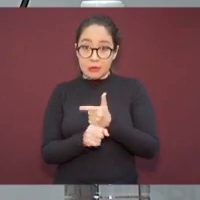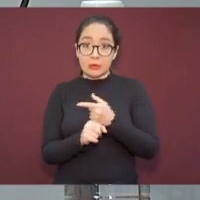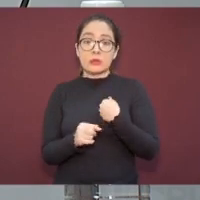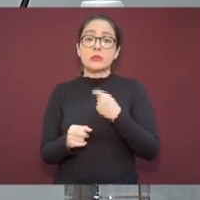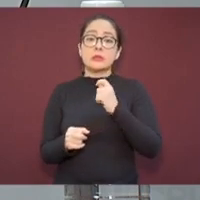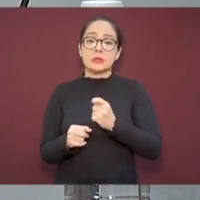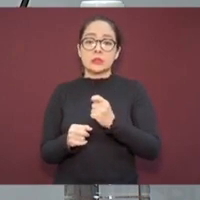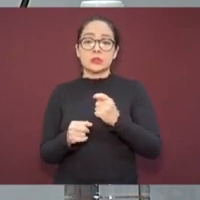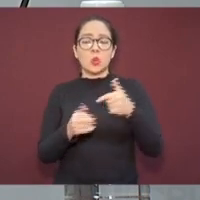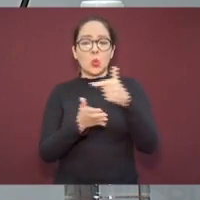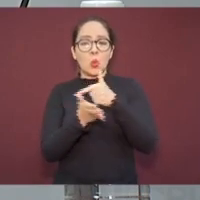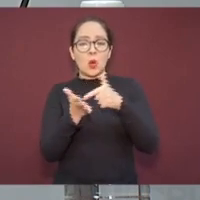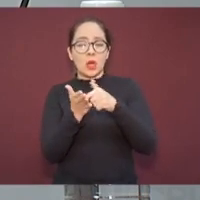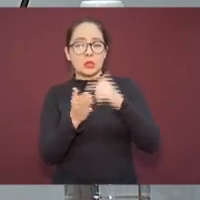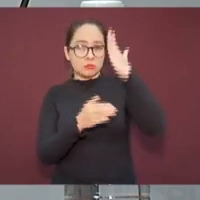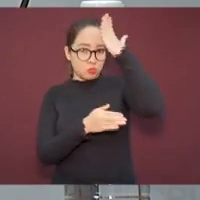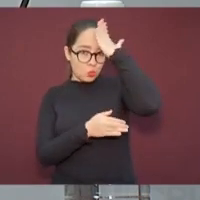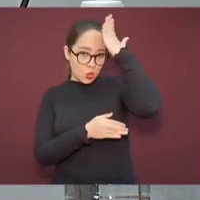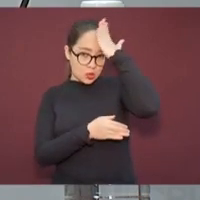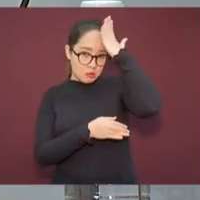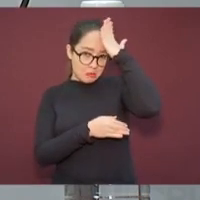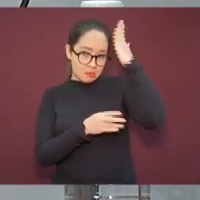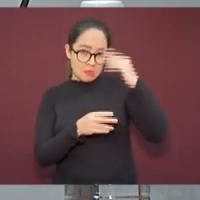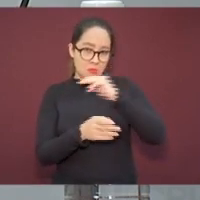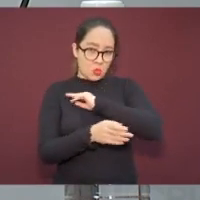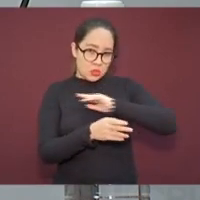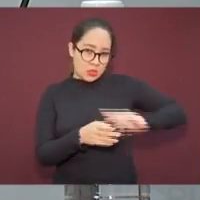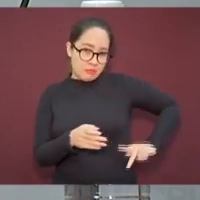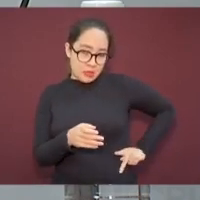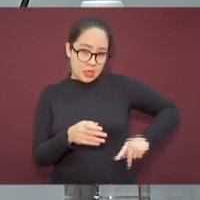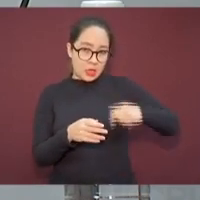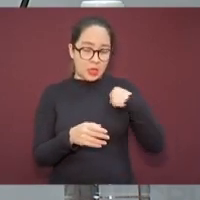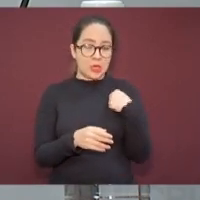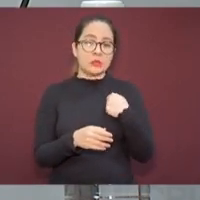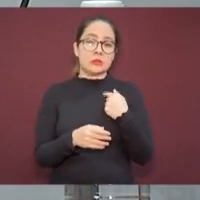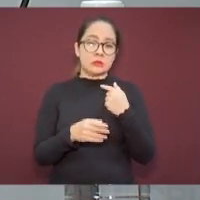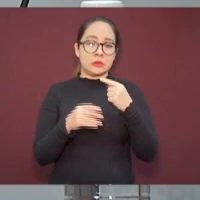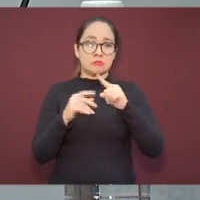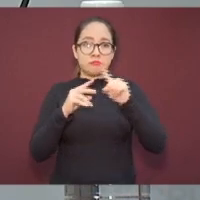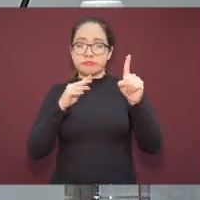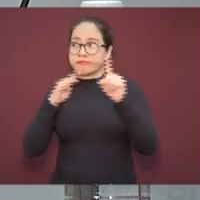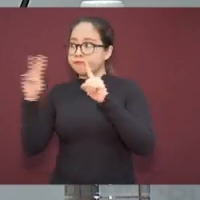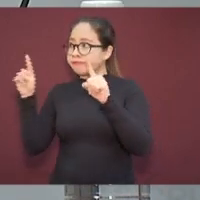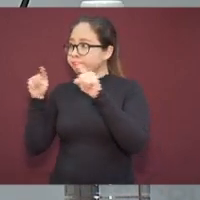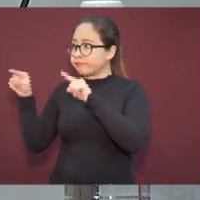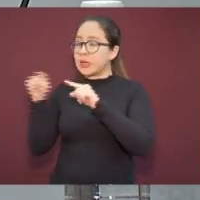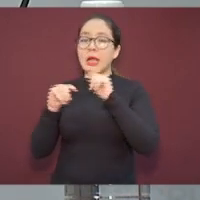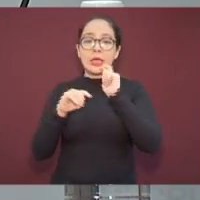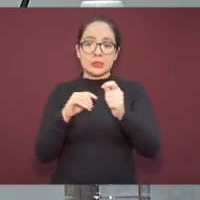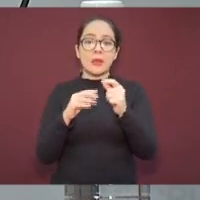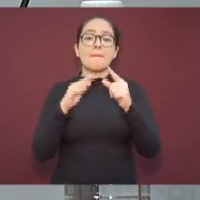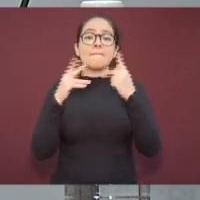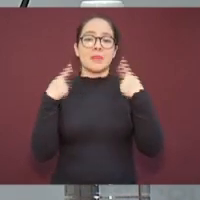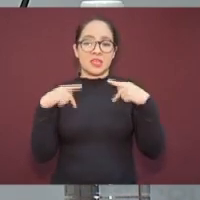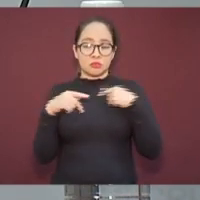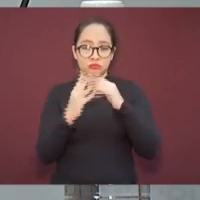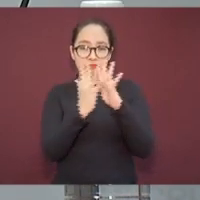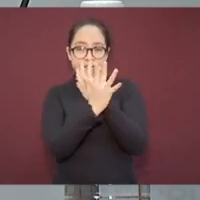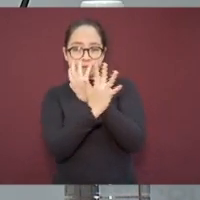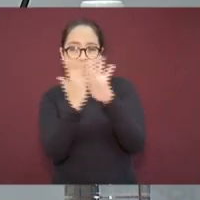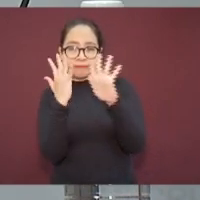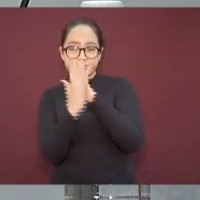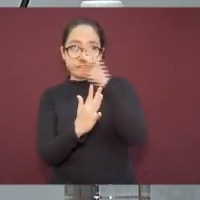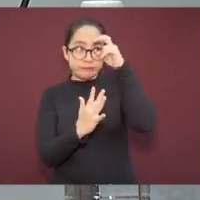municipales. Y como hemos estado insistiendo, los movimientos de población están contribuyendo a la